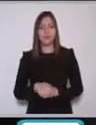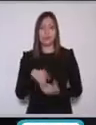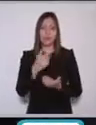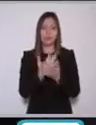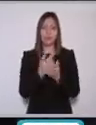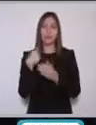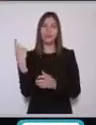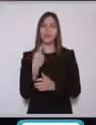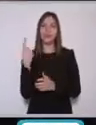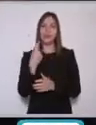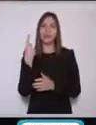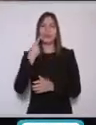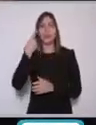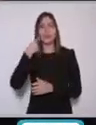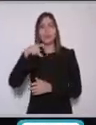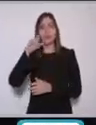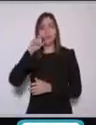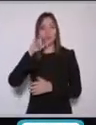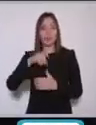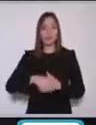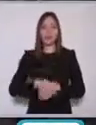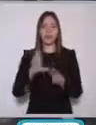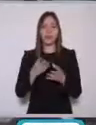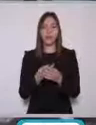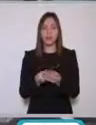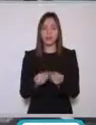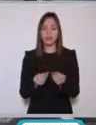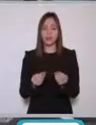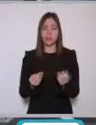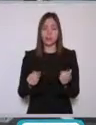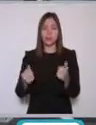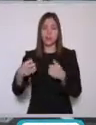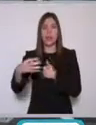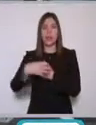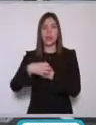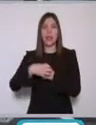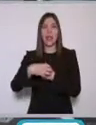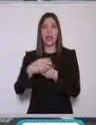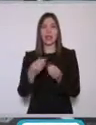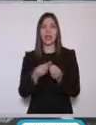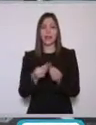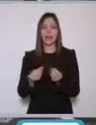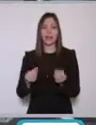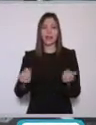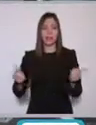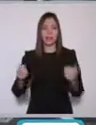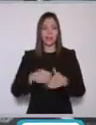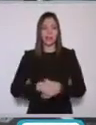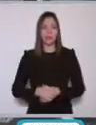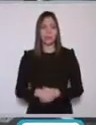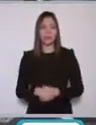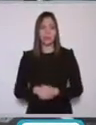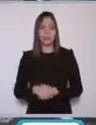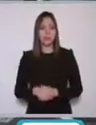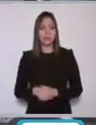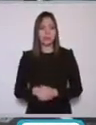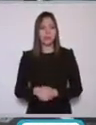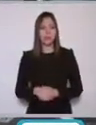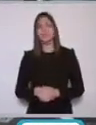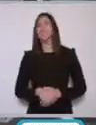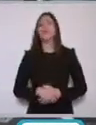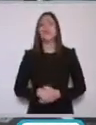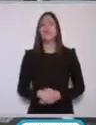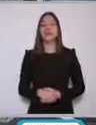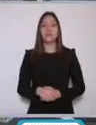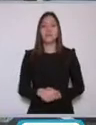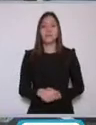está ¿eh? licuando ahí adelante, compañera, adelante. Que sea caldillo, métele la cucharadita a eso. Quiero que sea como una especie como de No, puré muy chef, espeso. echamos más Échale caldito, más ¿o no? caldito. Necesito